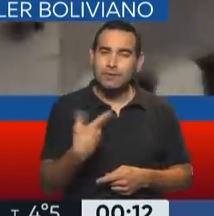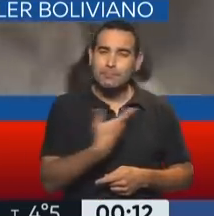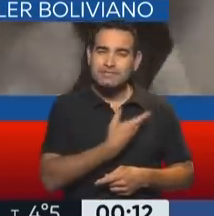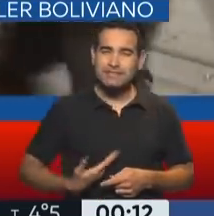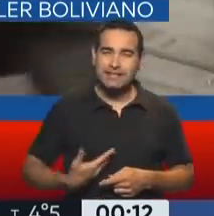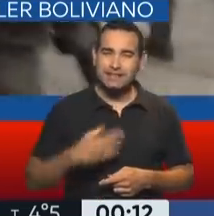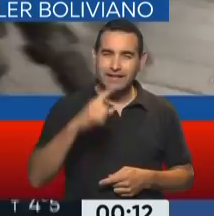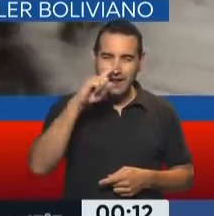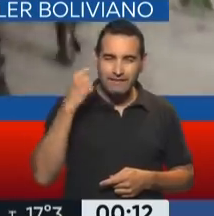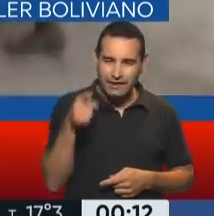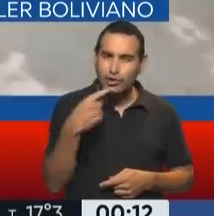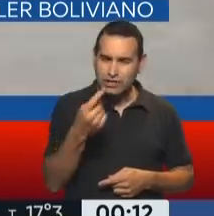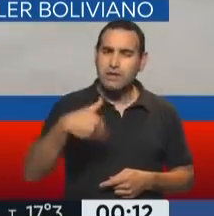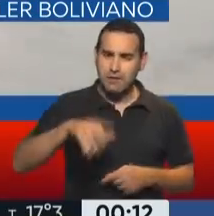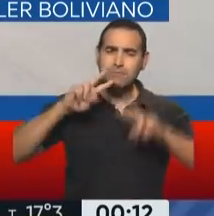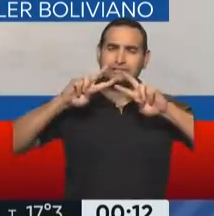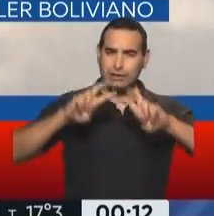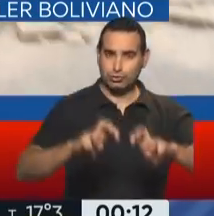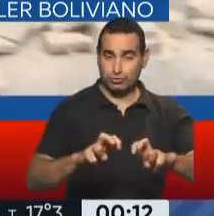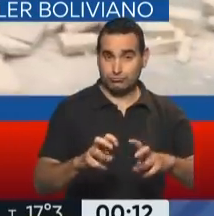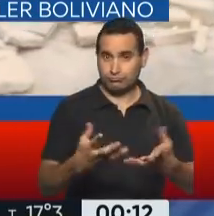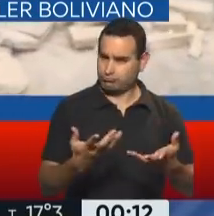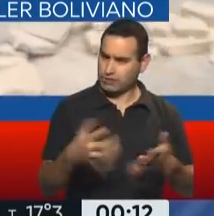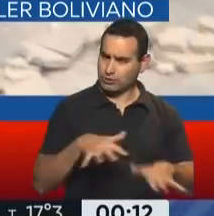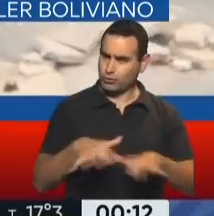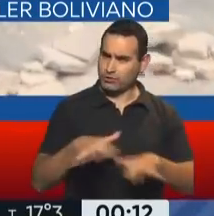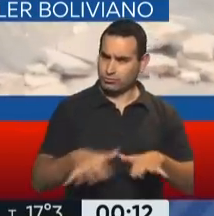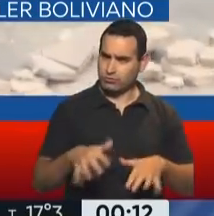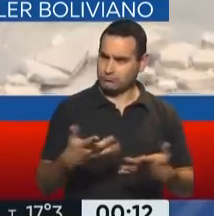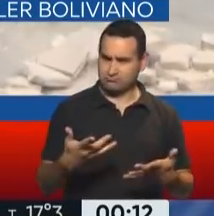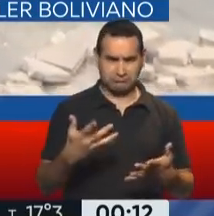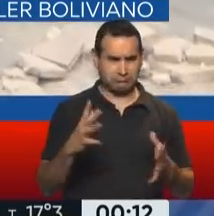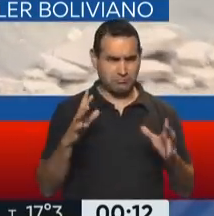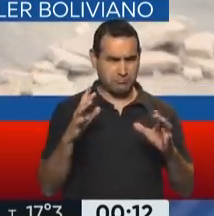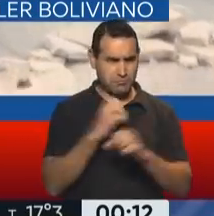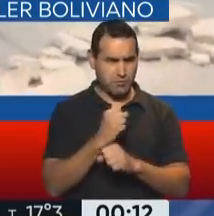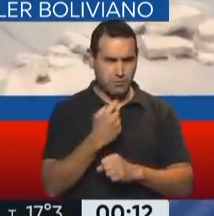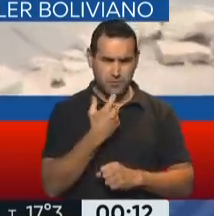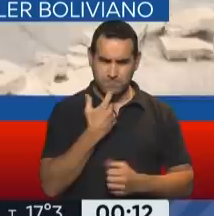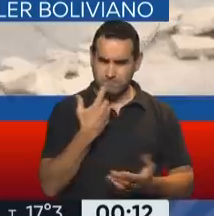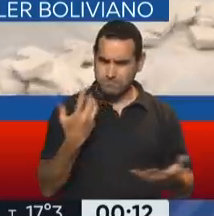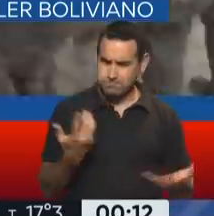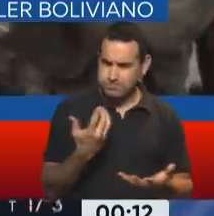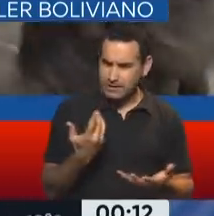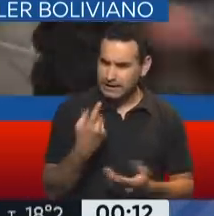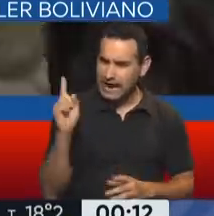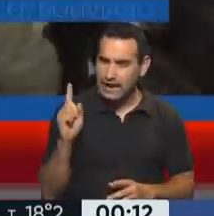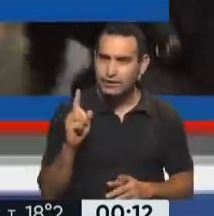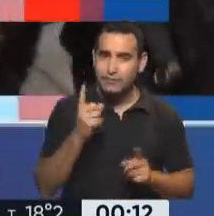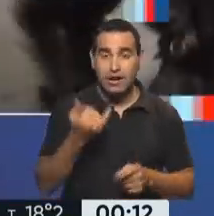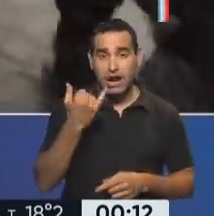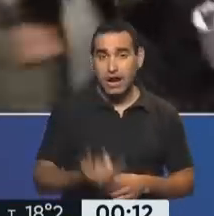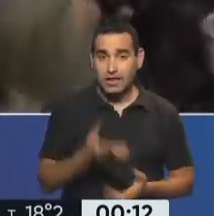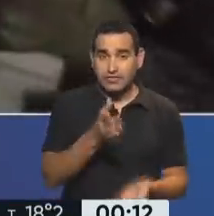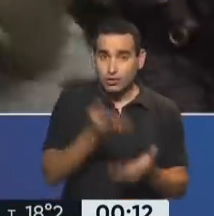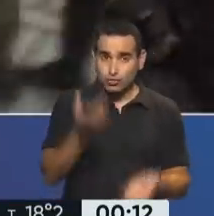presidente Alberto, que se van a investigar, porque hay situaciones que están oscuras, no están claras, y hay una situación de graves violaciones